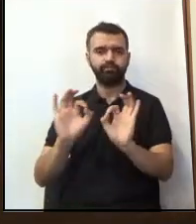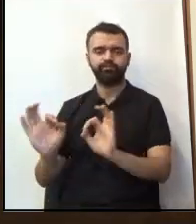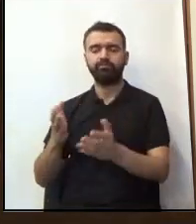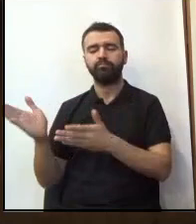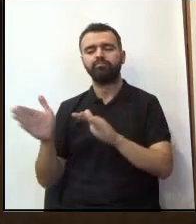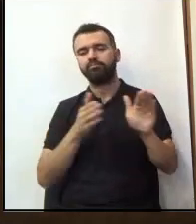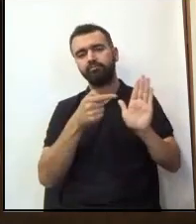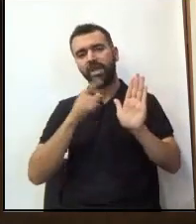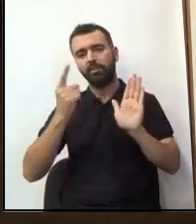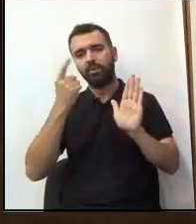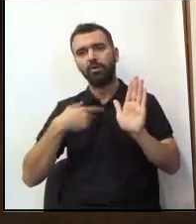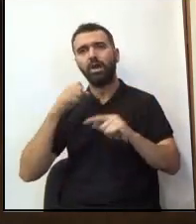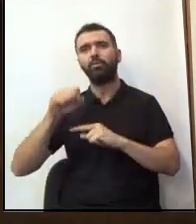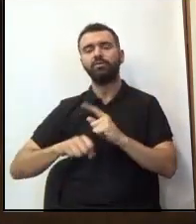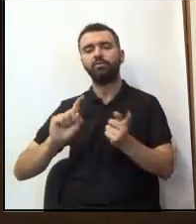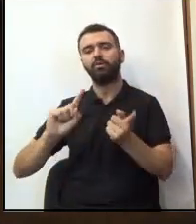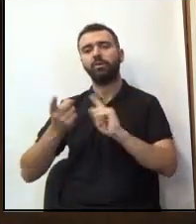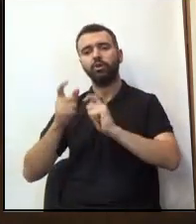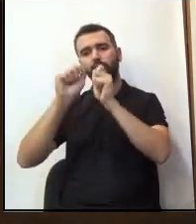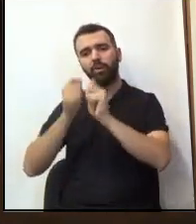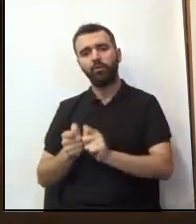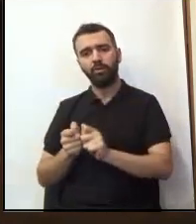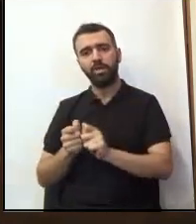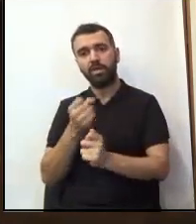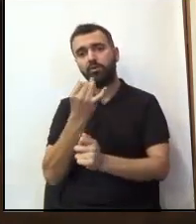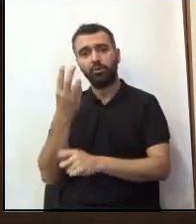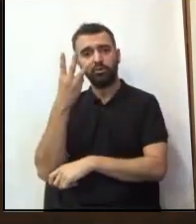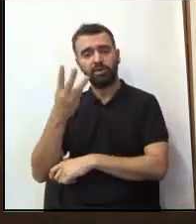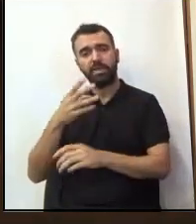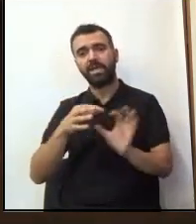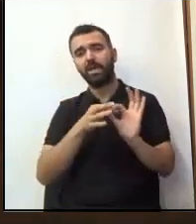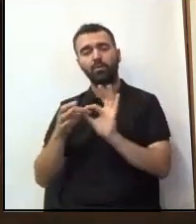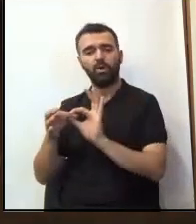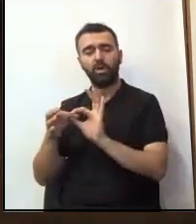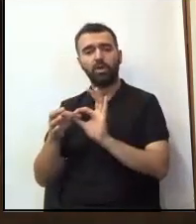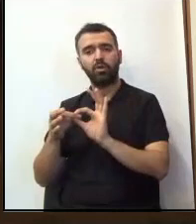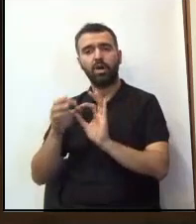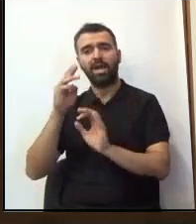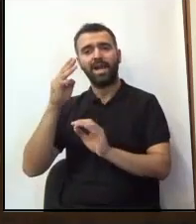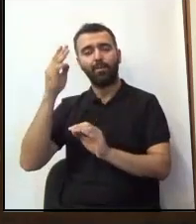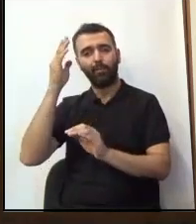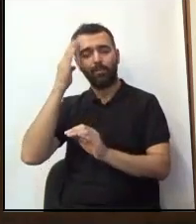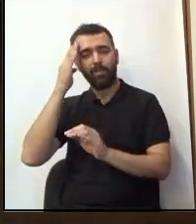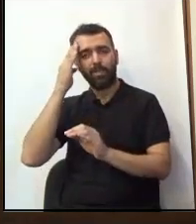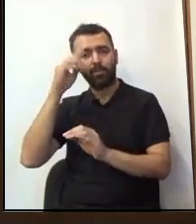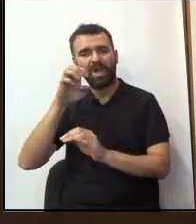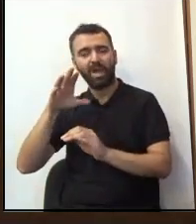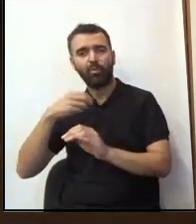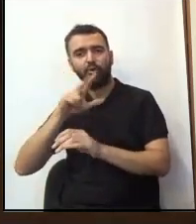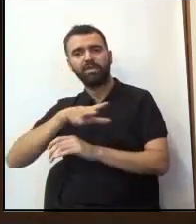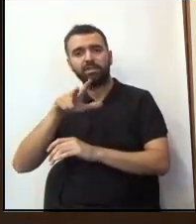primer punto, que es la aprobación de la modificación presupuestaria número 3, de acuerdo al memo 18, informe de la comisión, concejala Maite de